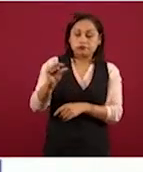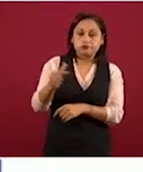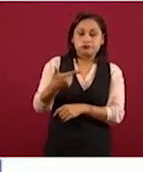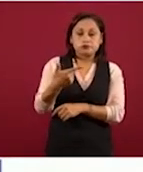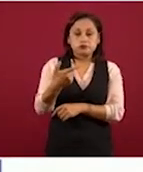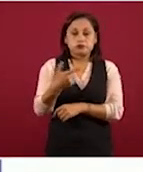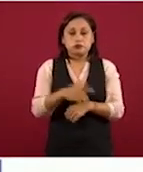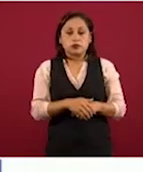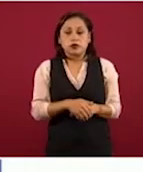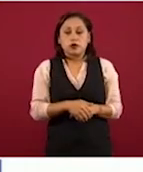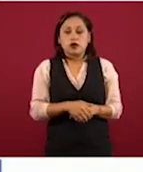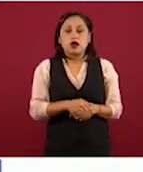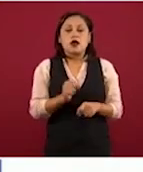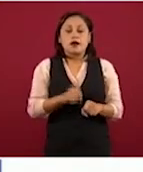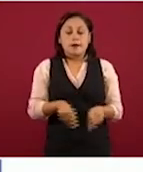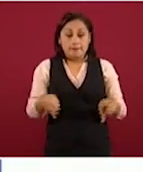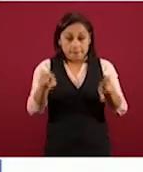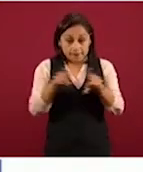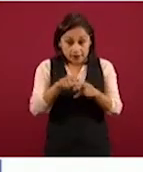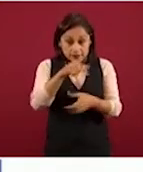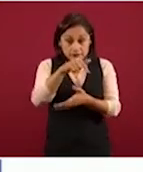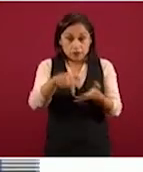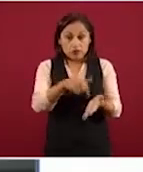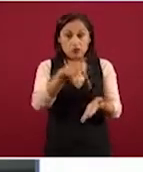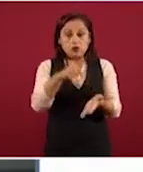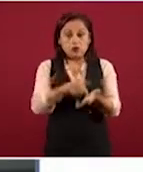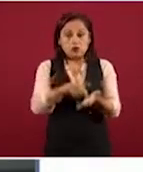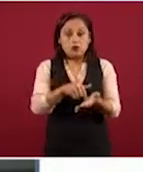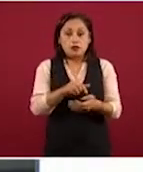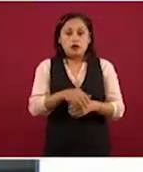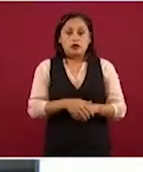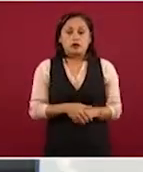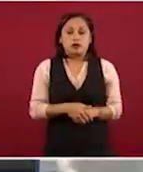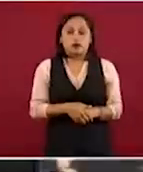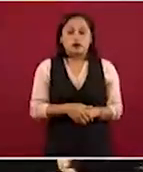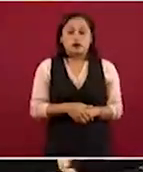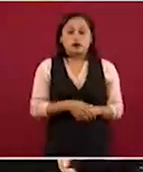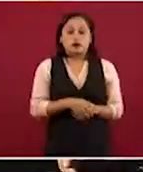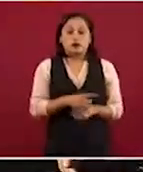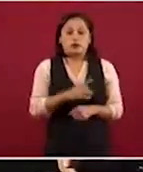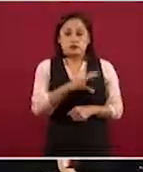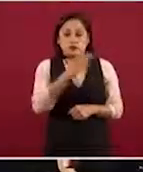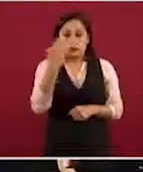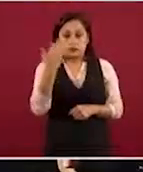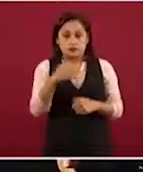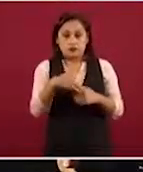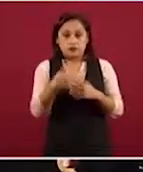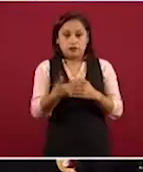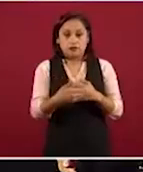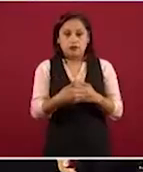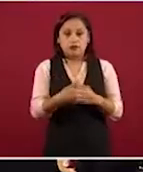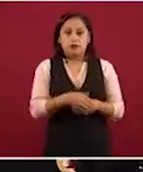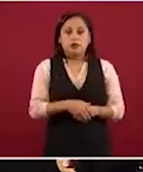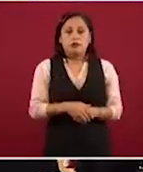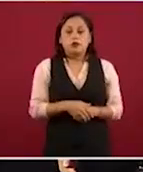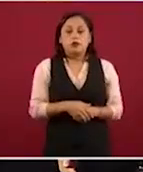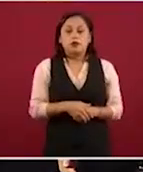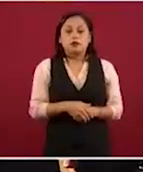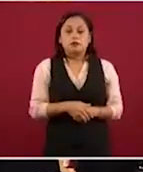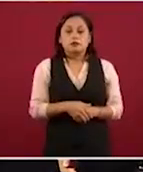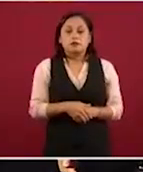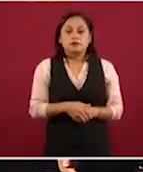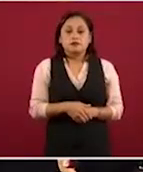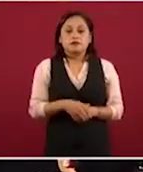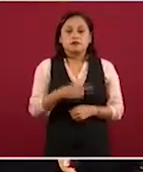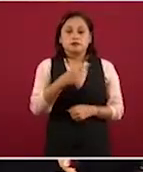También en esa misma aduana. No, es la misma, ahí para adelante. Acumuladores. Ese es